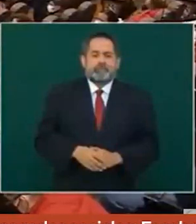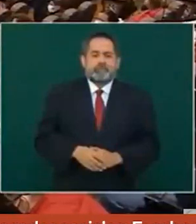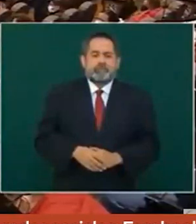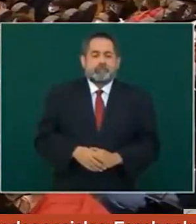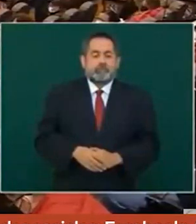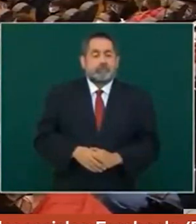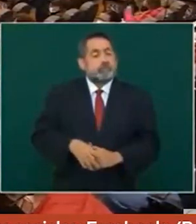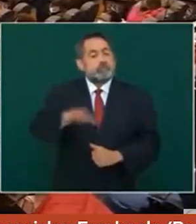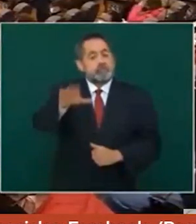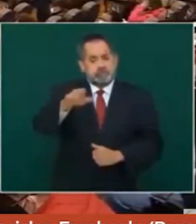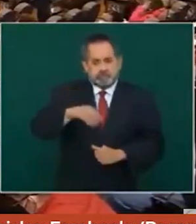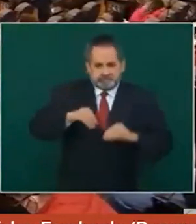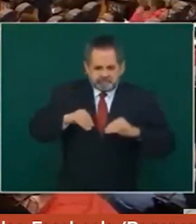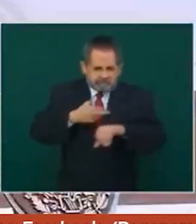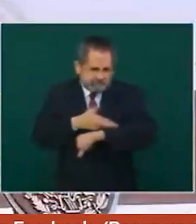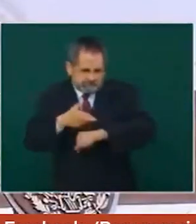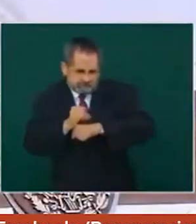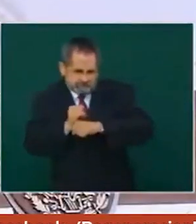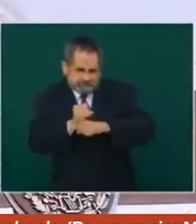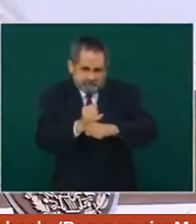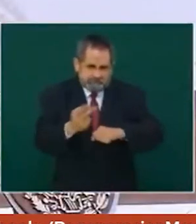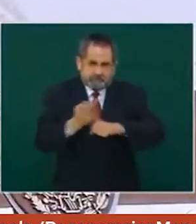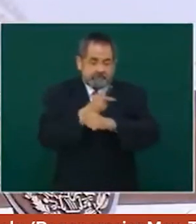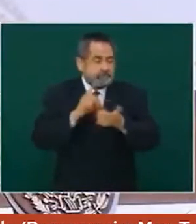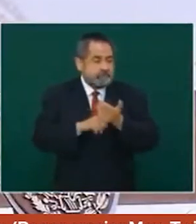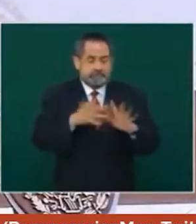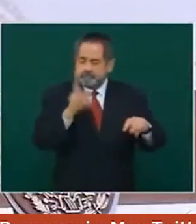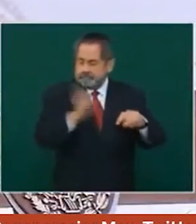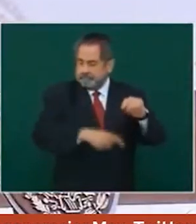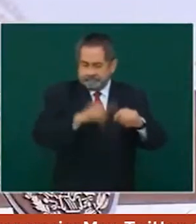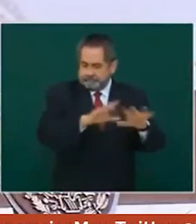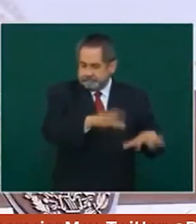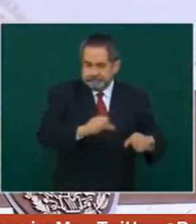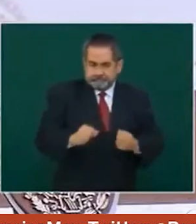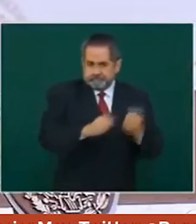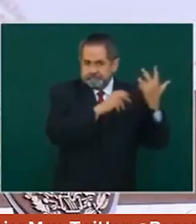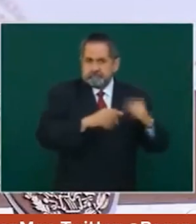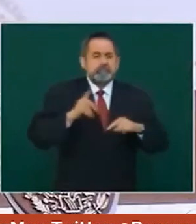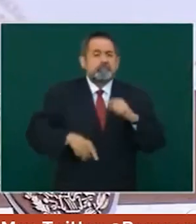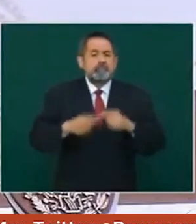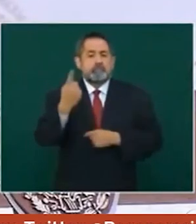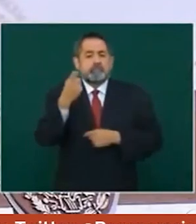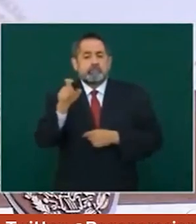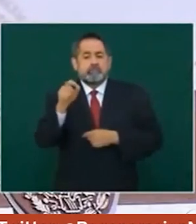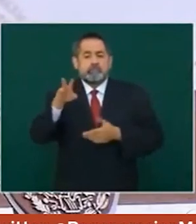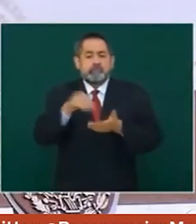En el operativo que realizamos, se retiraron del mercado